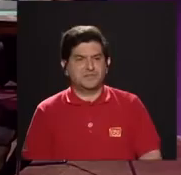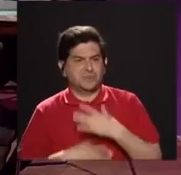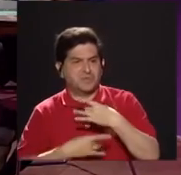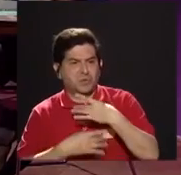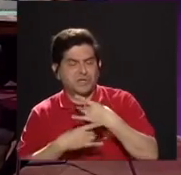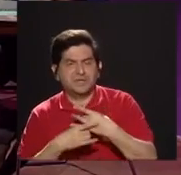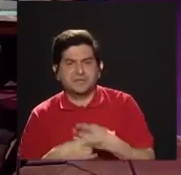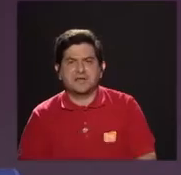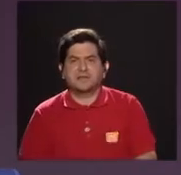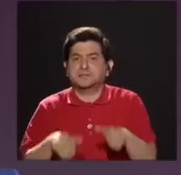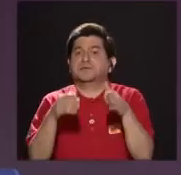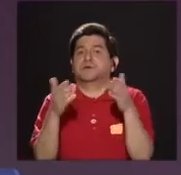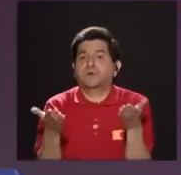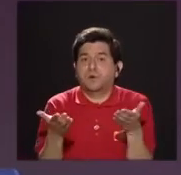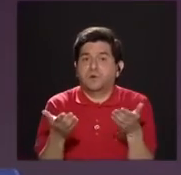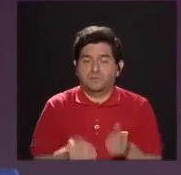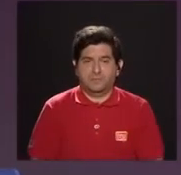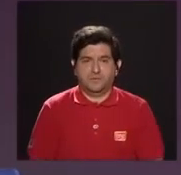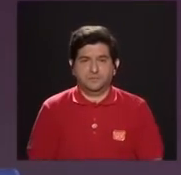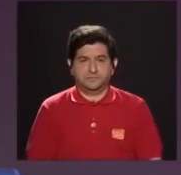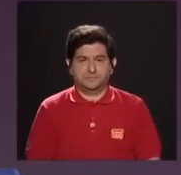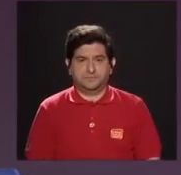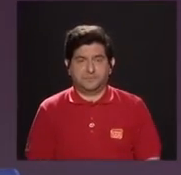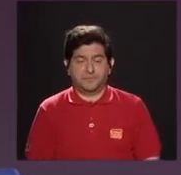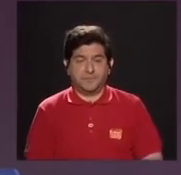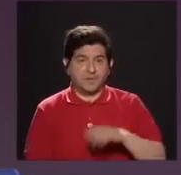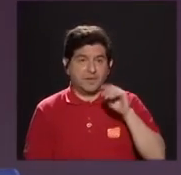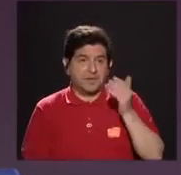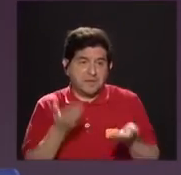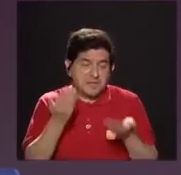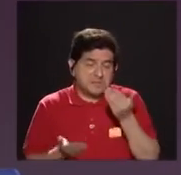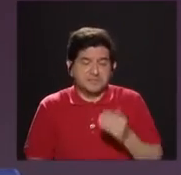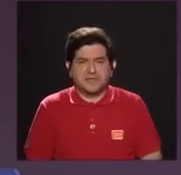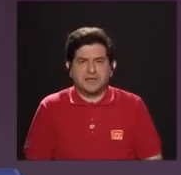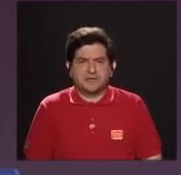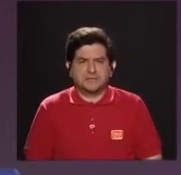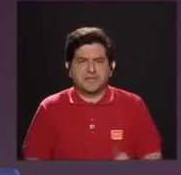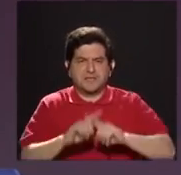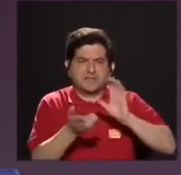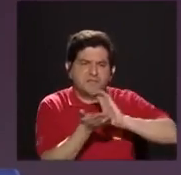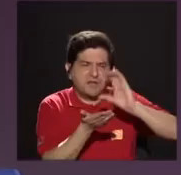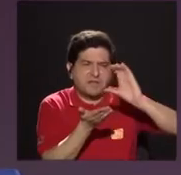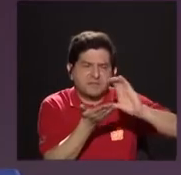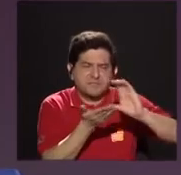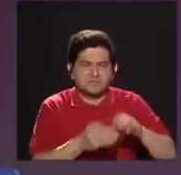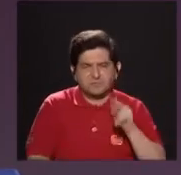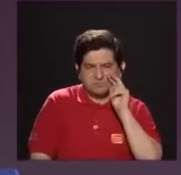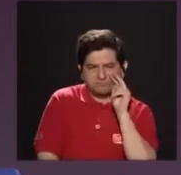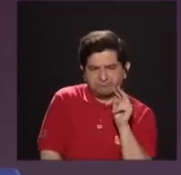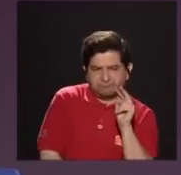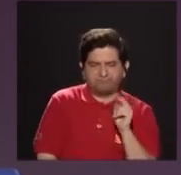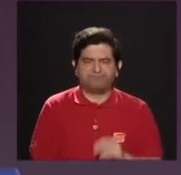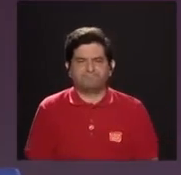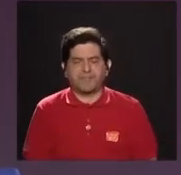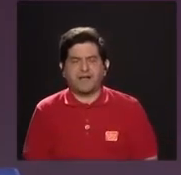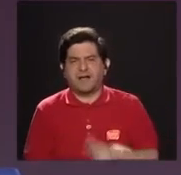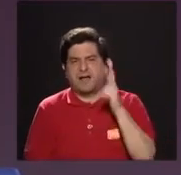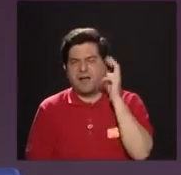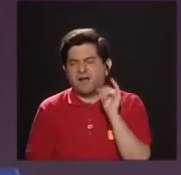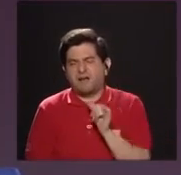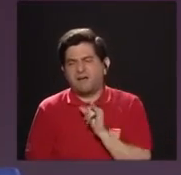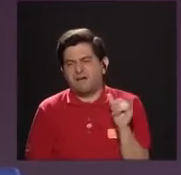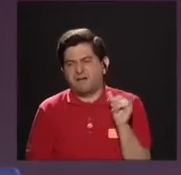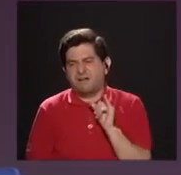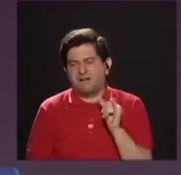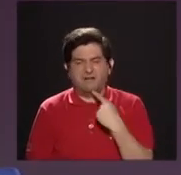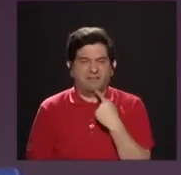atractivos, ¿verdad? Uh-huh. Porque cada vez que hay algunos nombres en algunos cursos, entonces vamos a escuchar lo mismo,